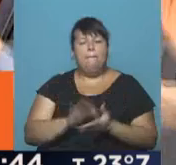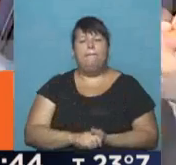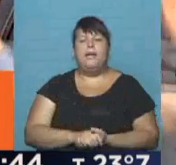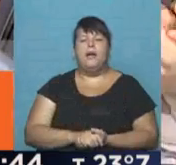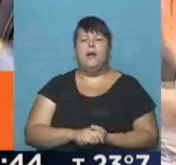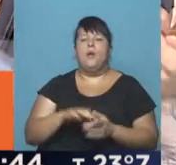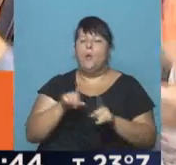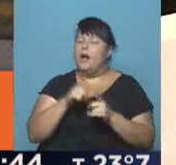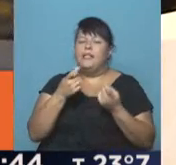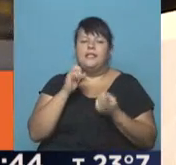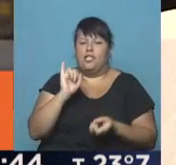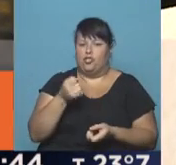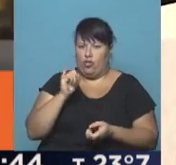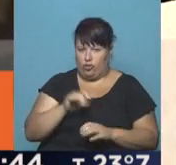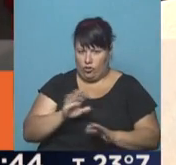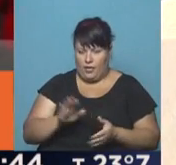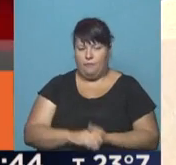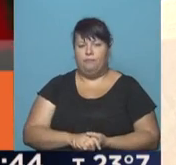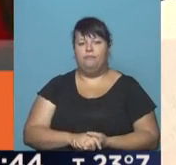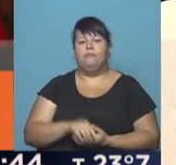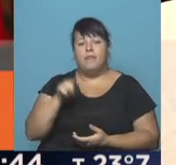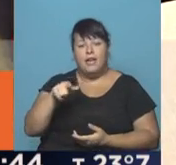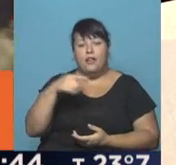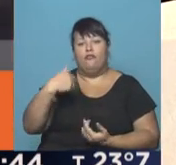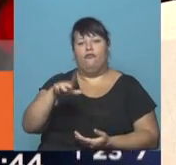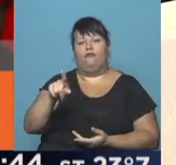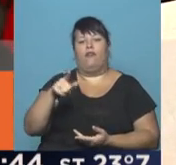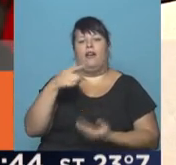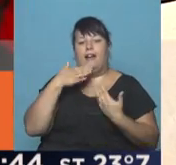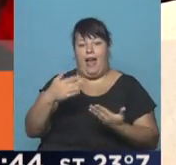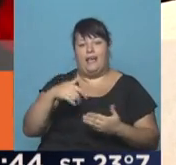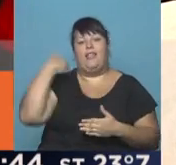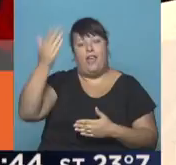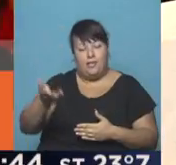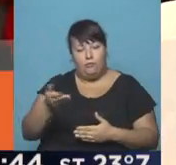era muy necesario, digamos. Y fue ese origen el que permitió